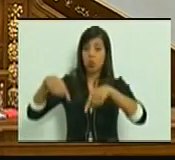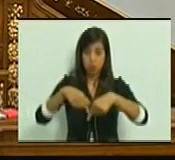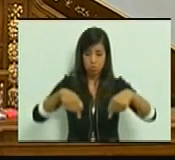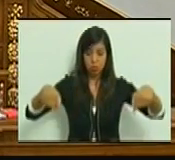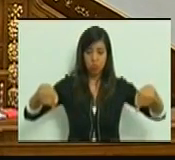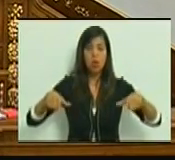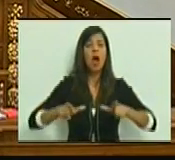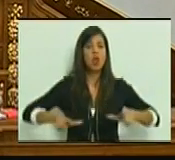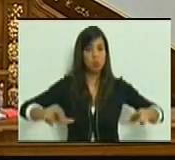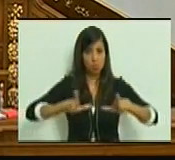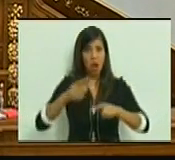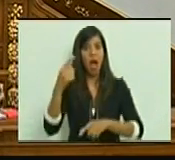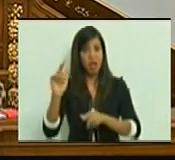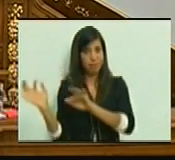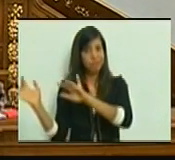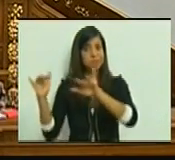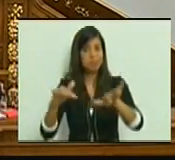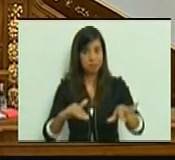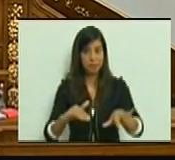Gracias.